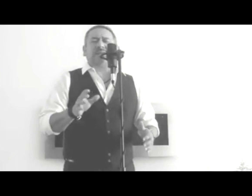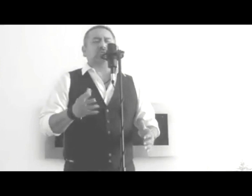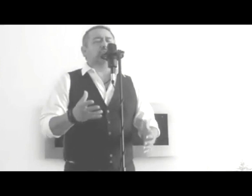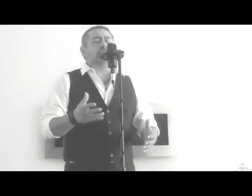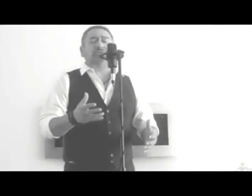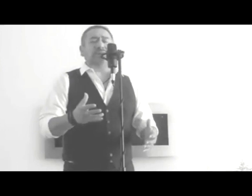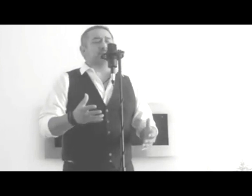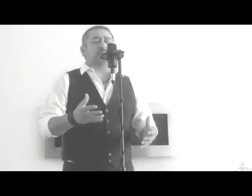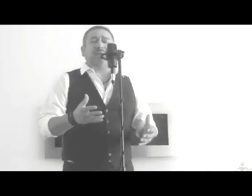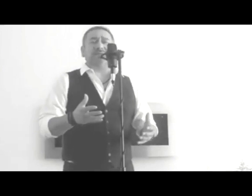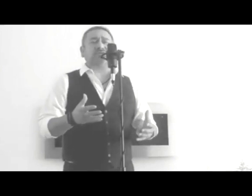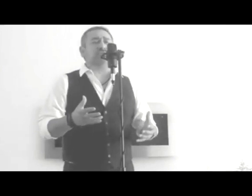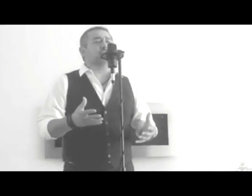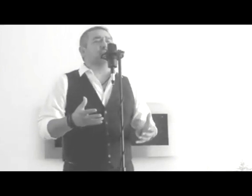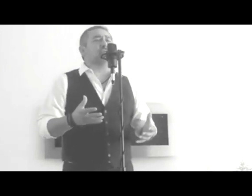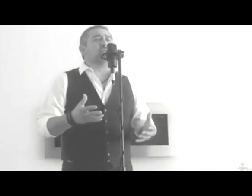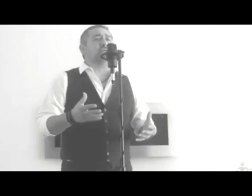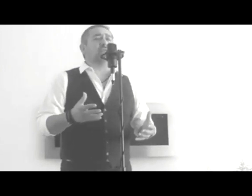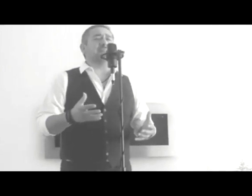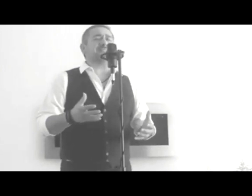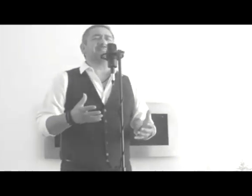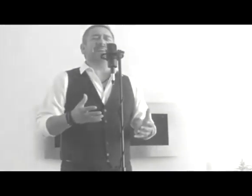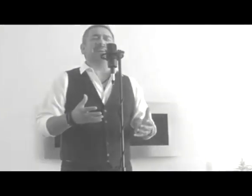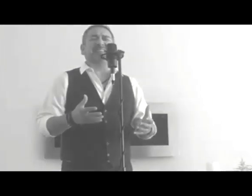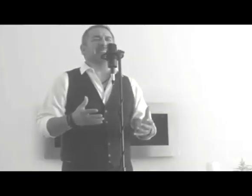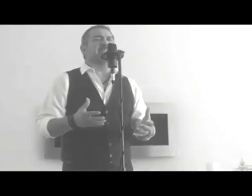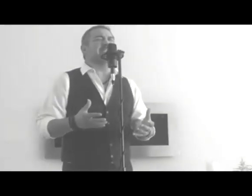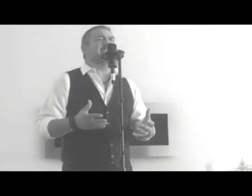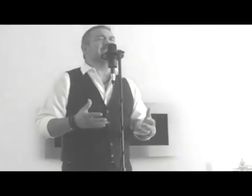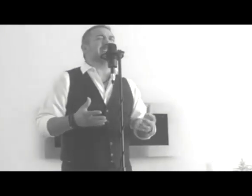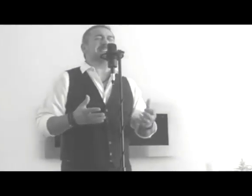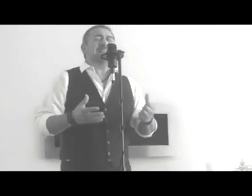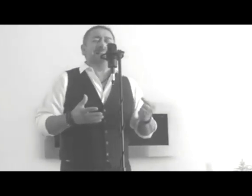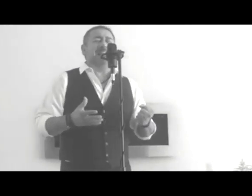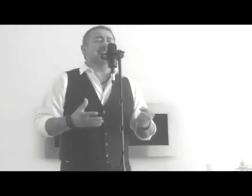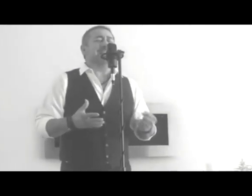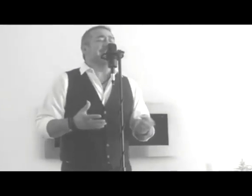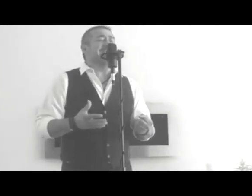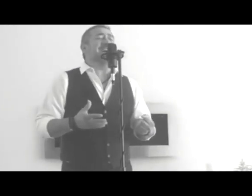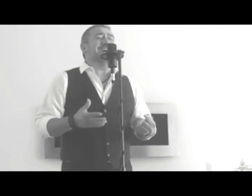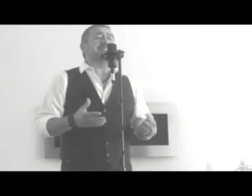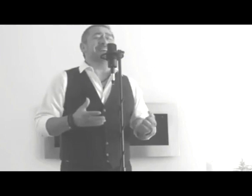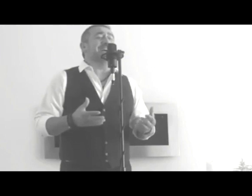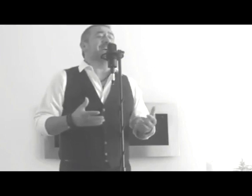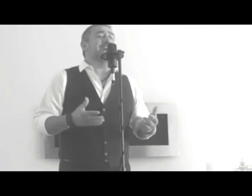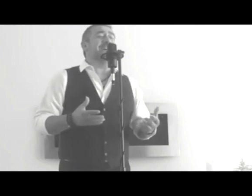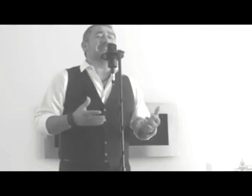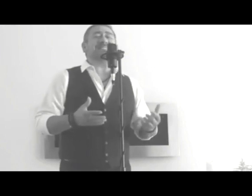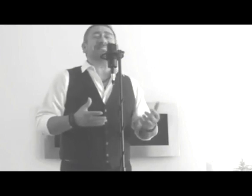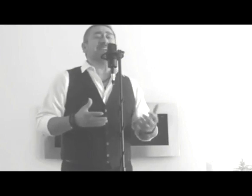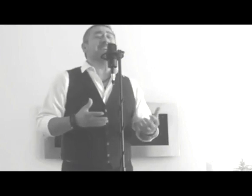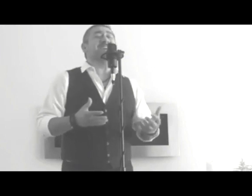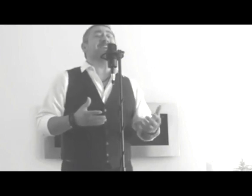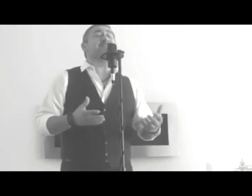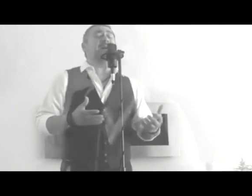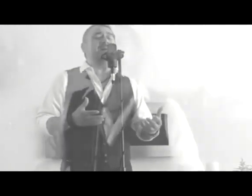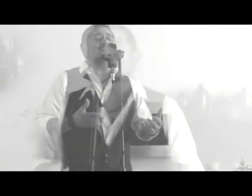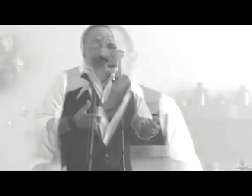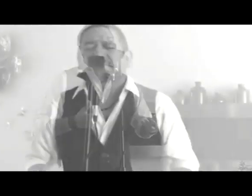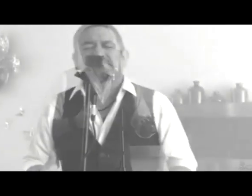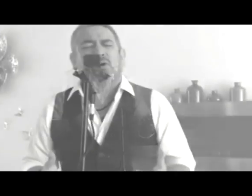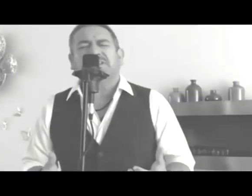Sé que tú también sufres heridas del que te